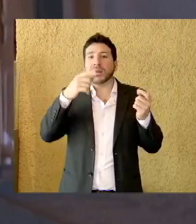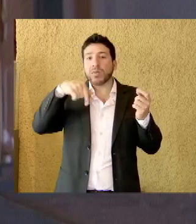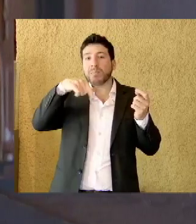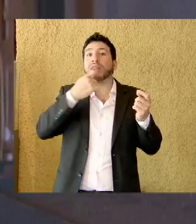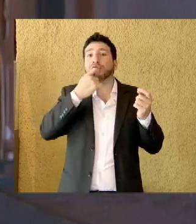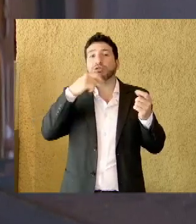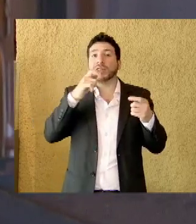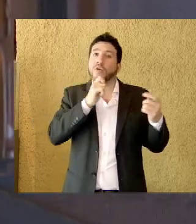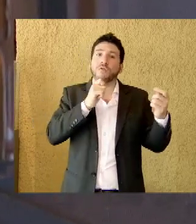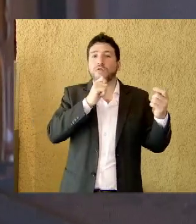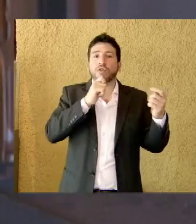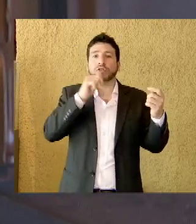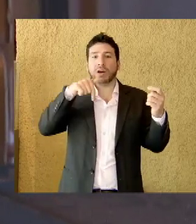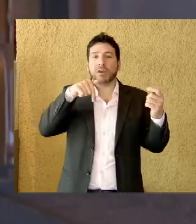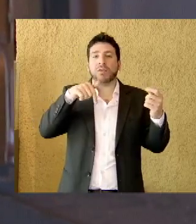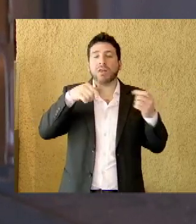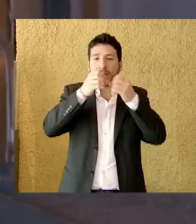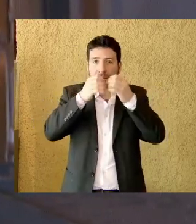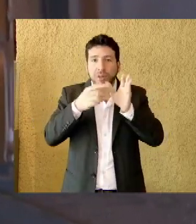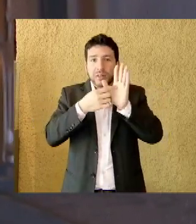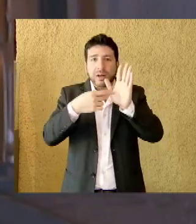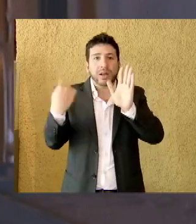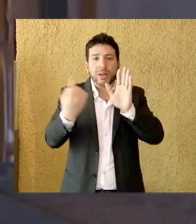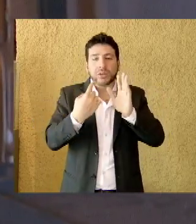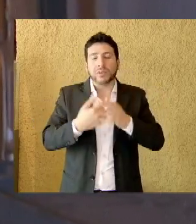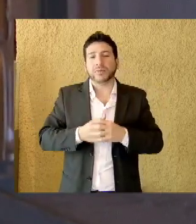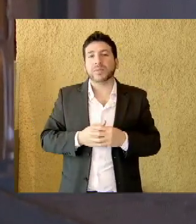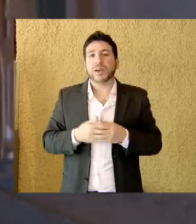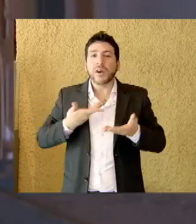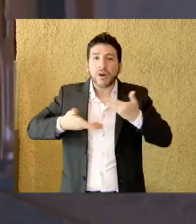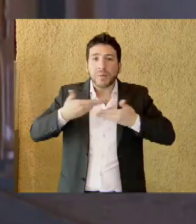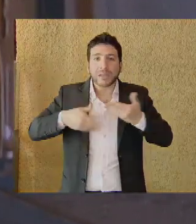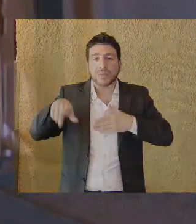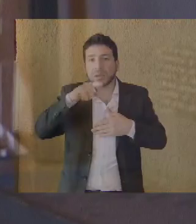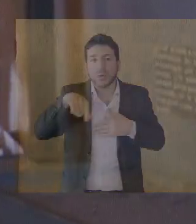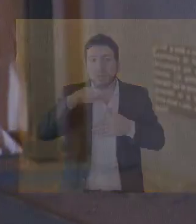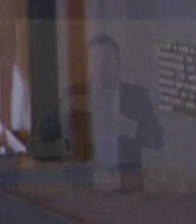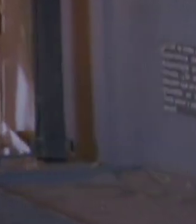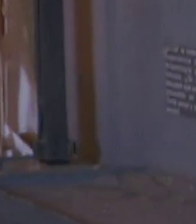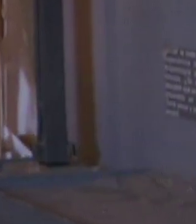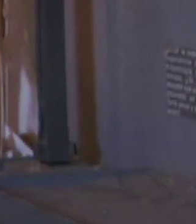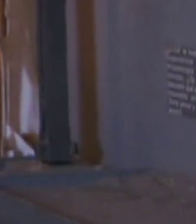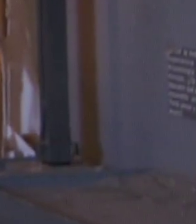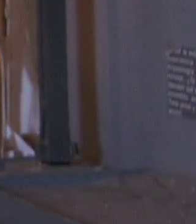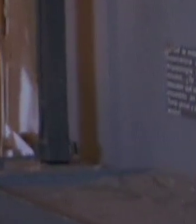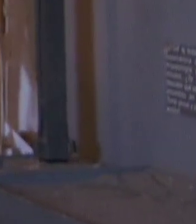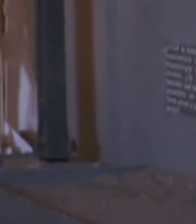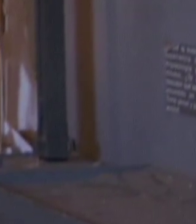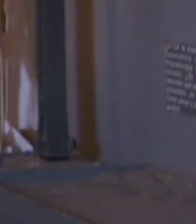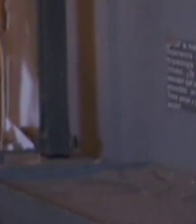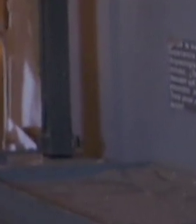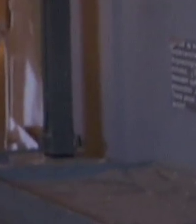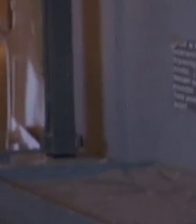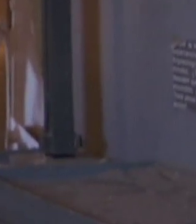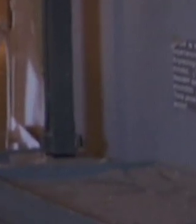locales también hacen una interpretación muy pero muy interesante. Compartimos entonces cómo se vive el 25 de mayo, actividades típicas de